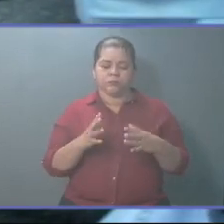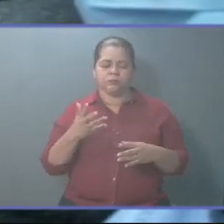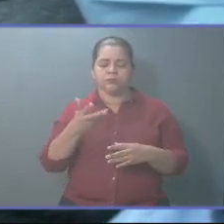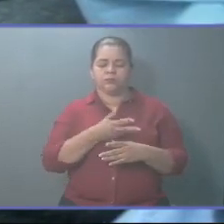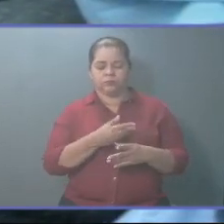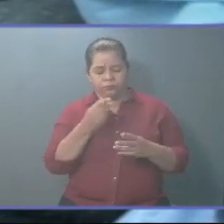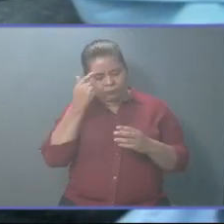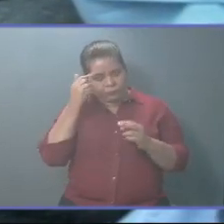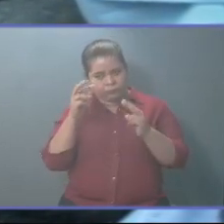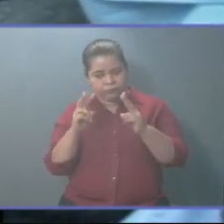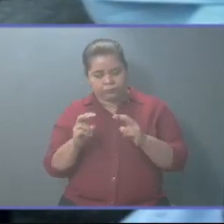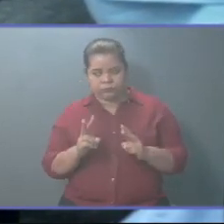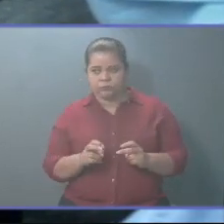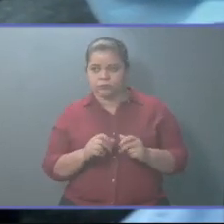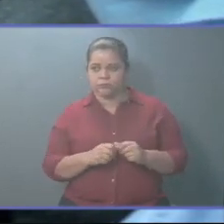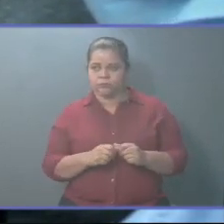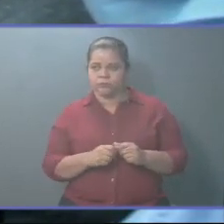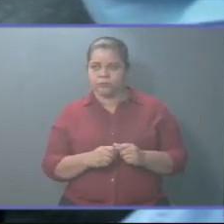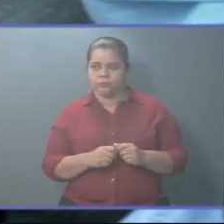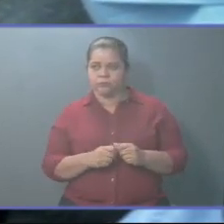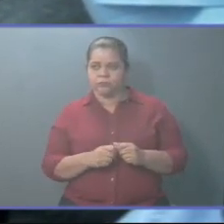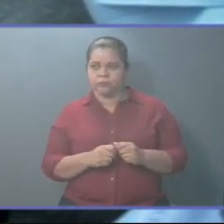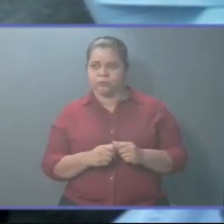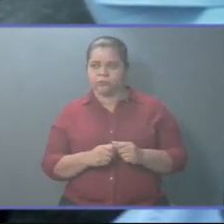haciendo un análisis. De hecho,